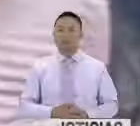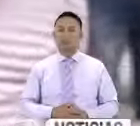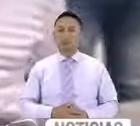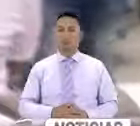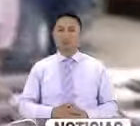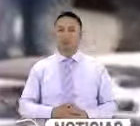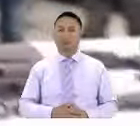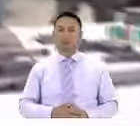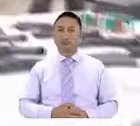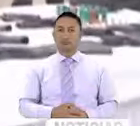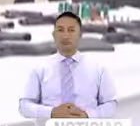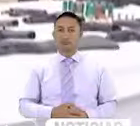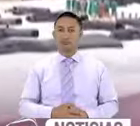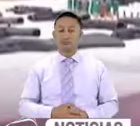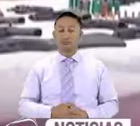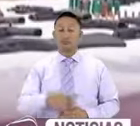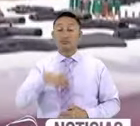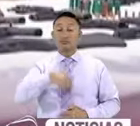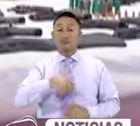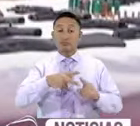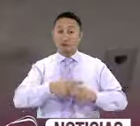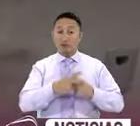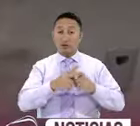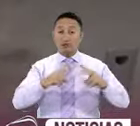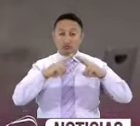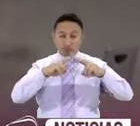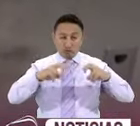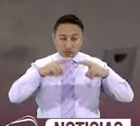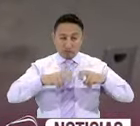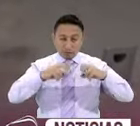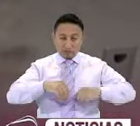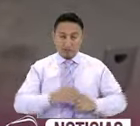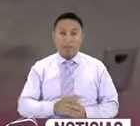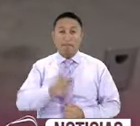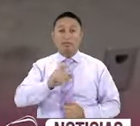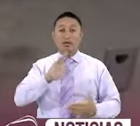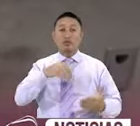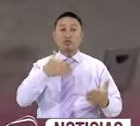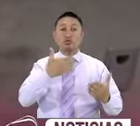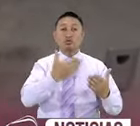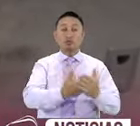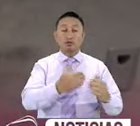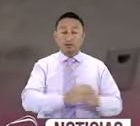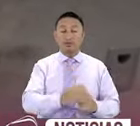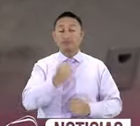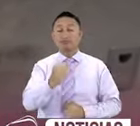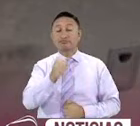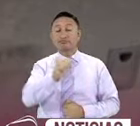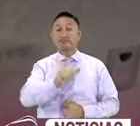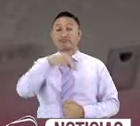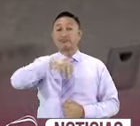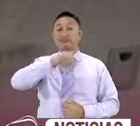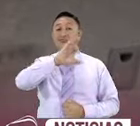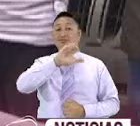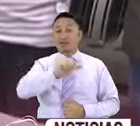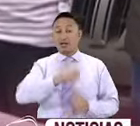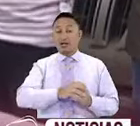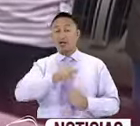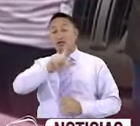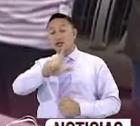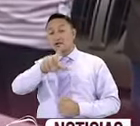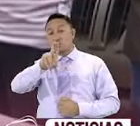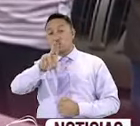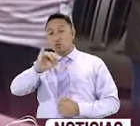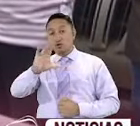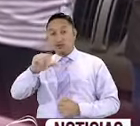La tarea investigativa condujo a los uniformados hasta el cantón Santa Lucía en la provincia de Guayas. Allí lograron